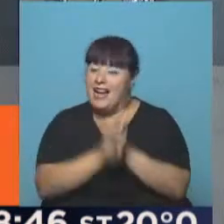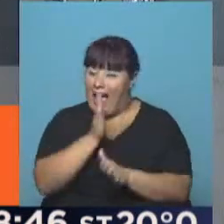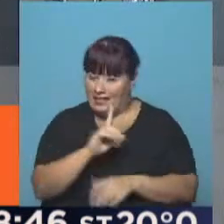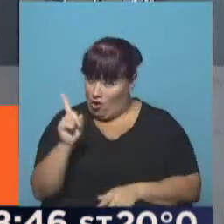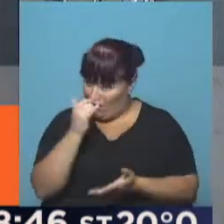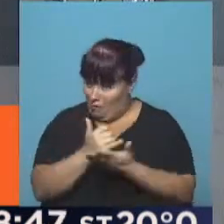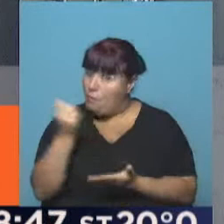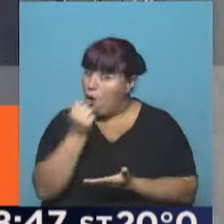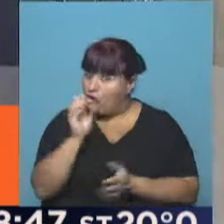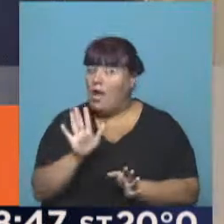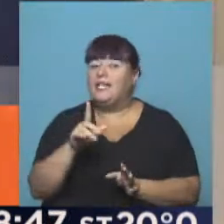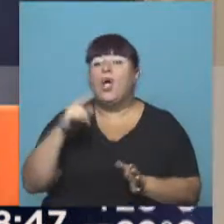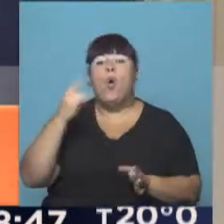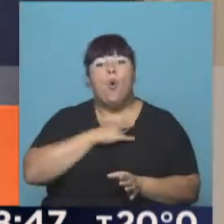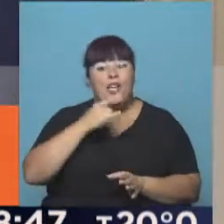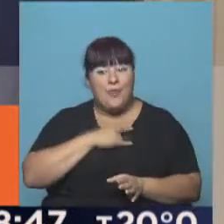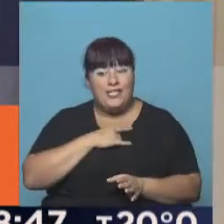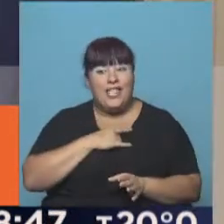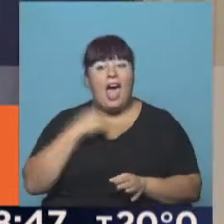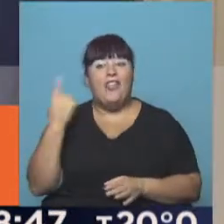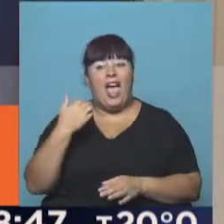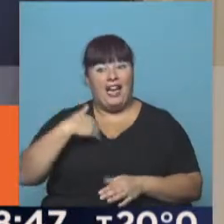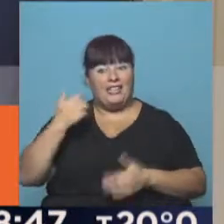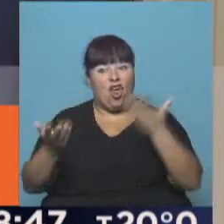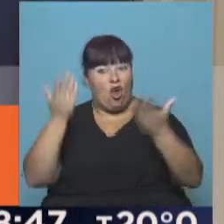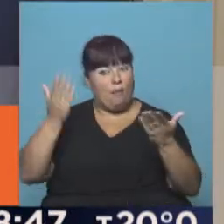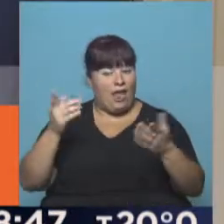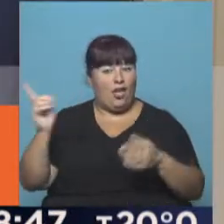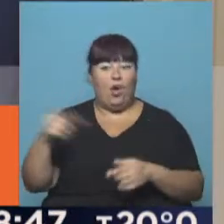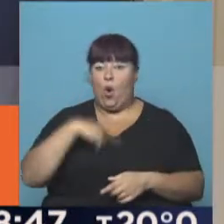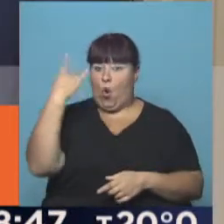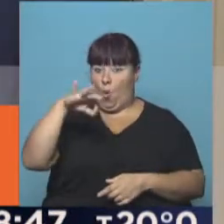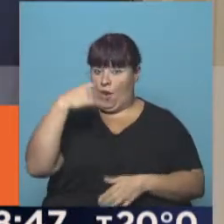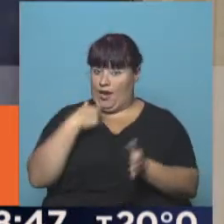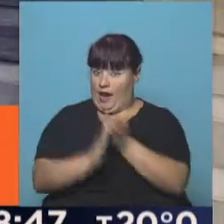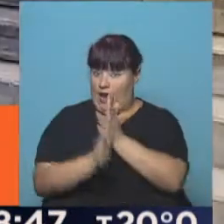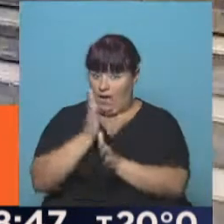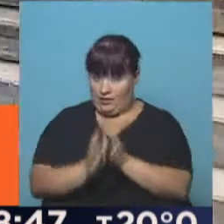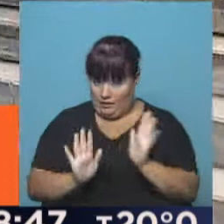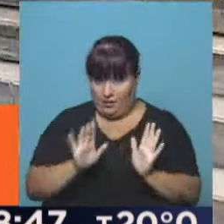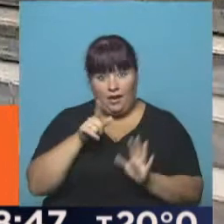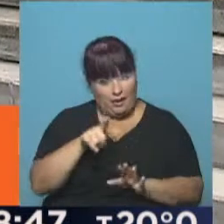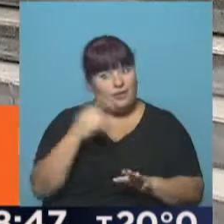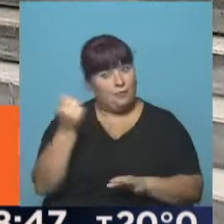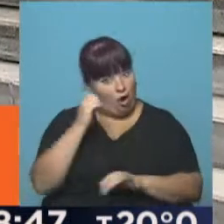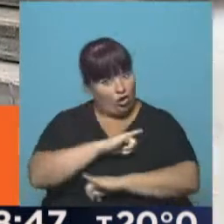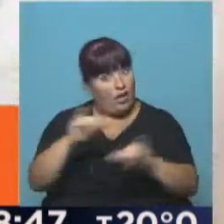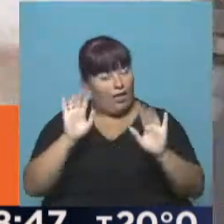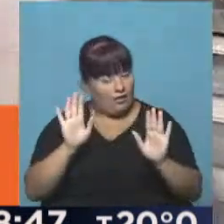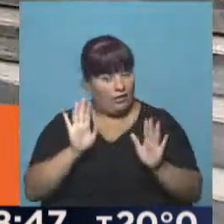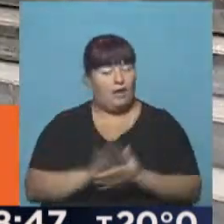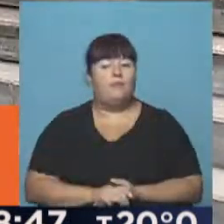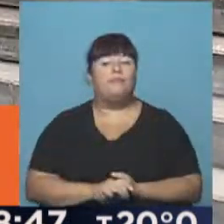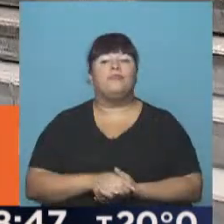es menor, porque en las universidades con las que se nos comparan somos la única gratuita, y esto hay que recalcarlo,